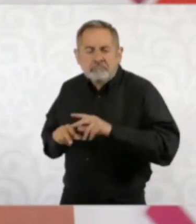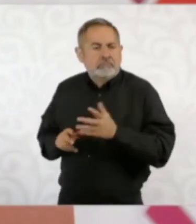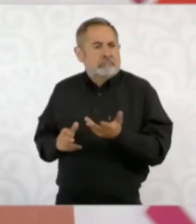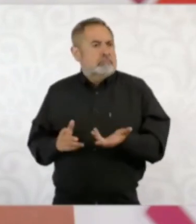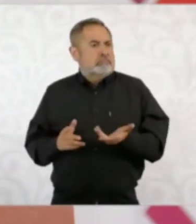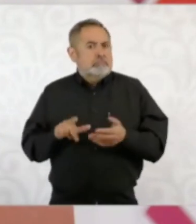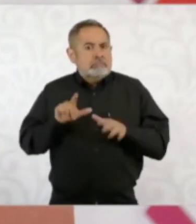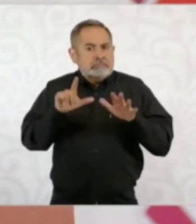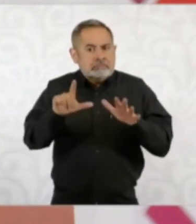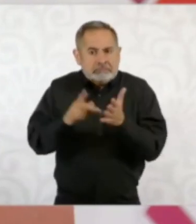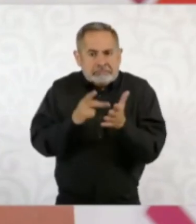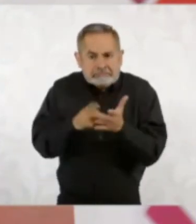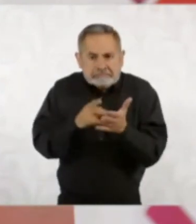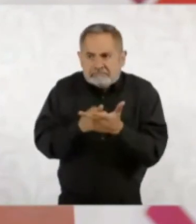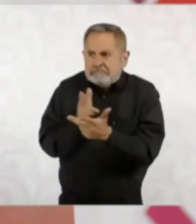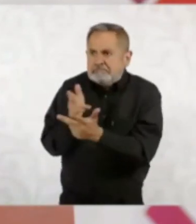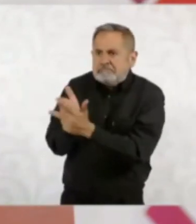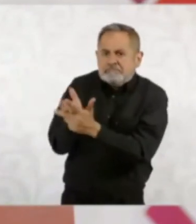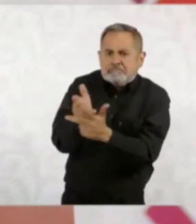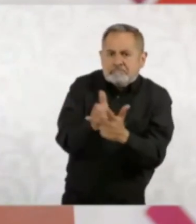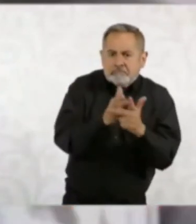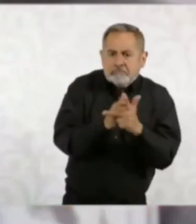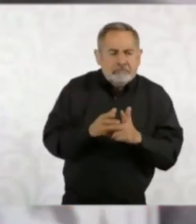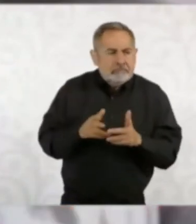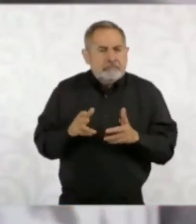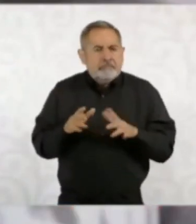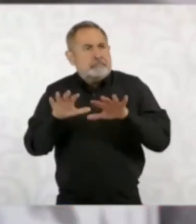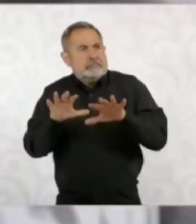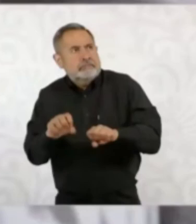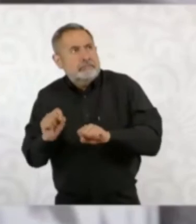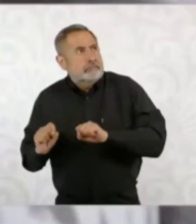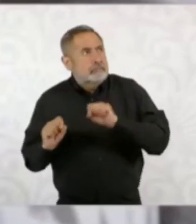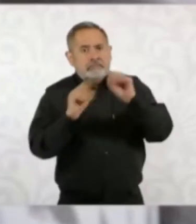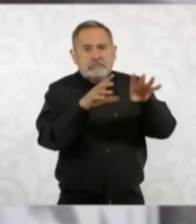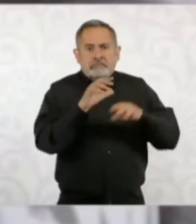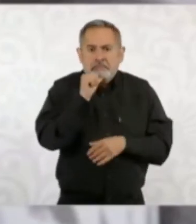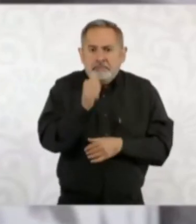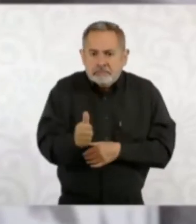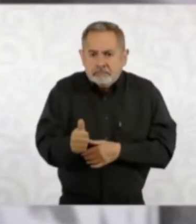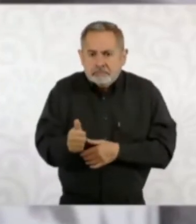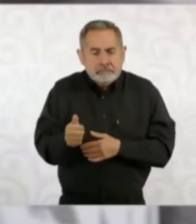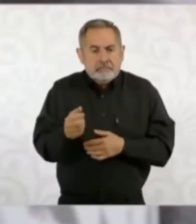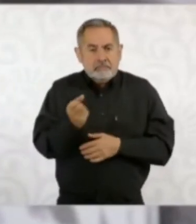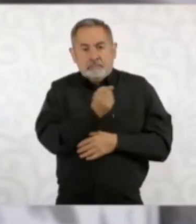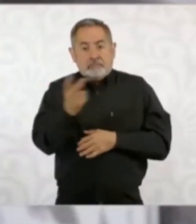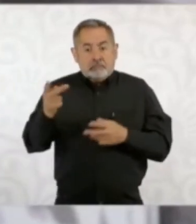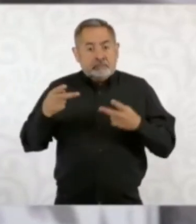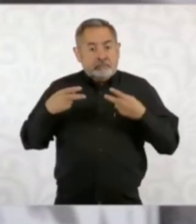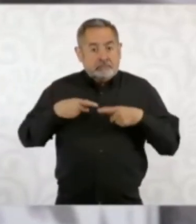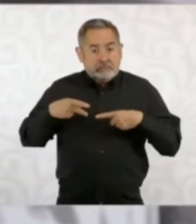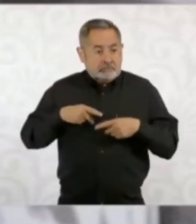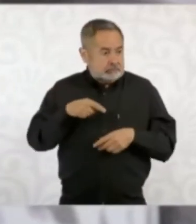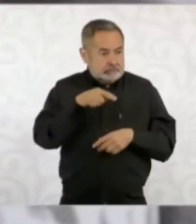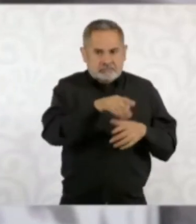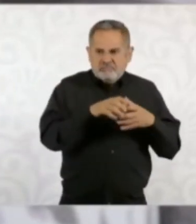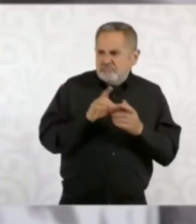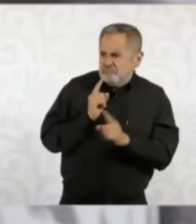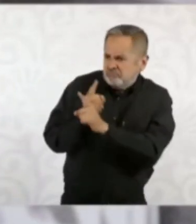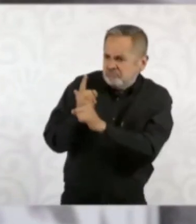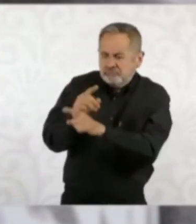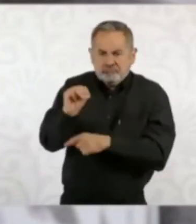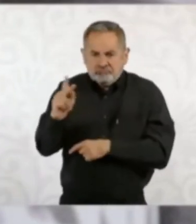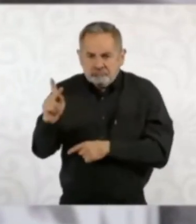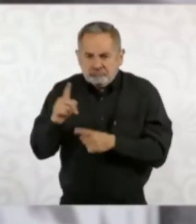17 ocasiones a servidores públicos del sistema penitenciario, que habían amenazado a ministerios públicos, que habían